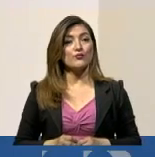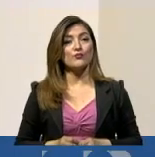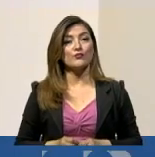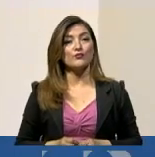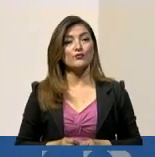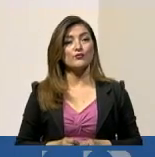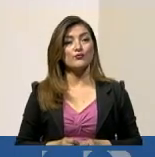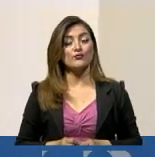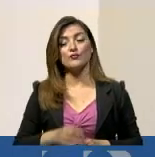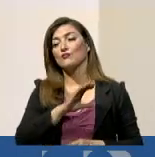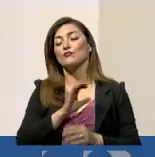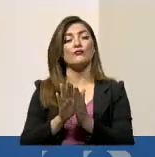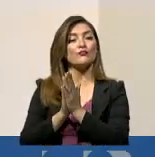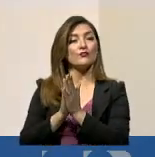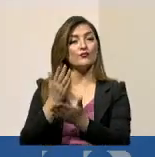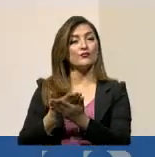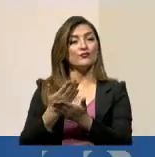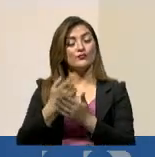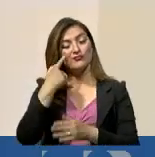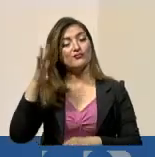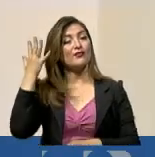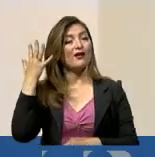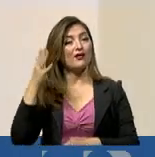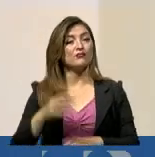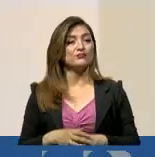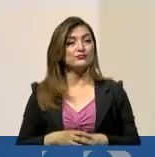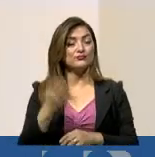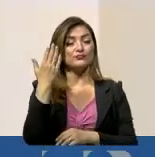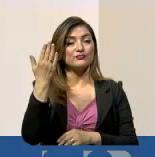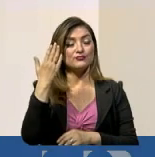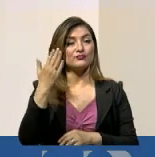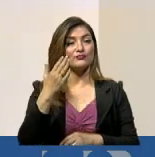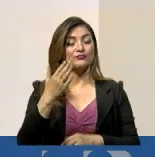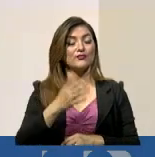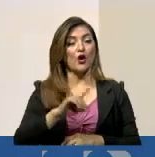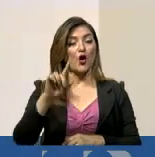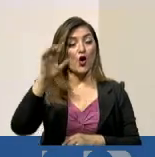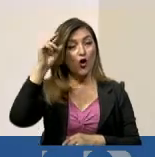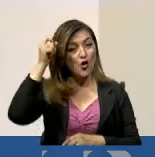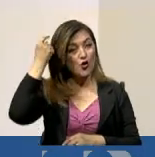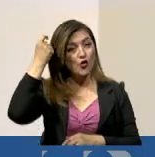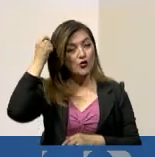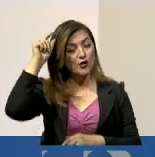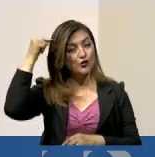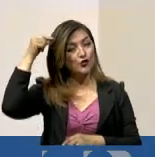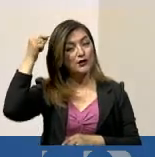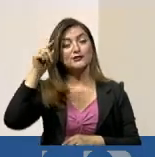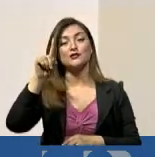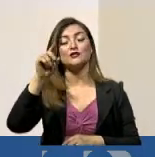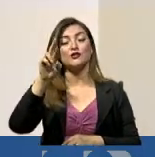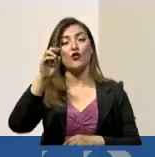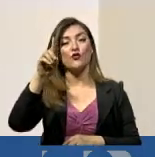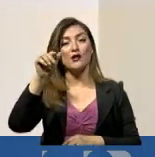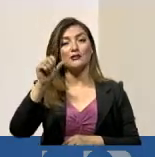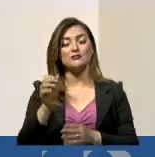que le hemos pedido y hemos propuesto desde la época del alcalde Rodas, es que nos autoricen y nos permitan la renovación de la